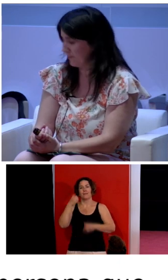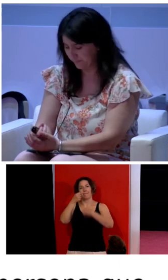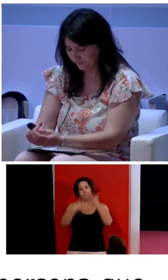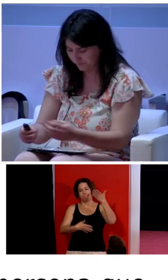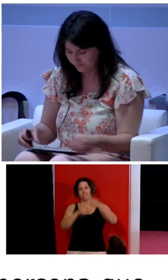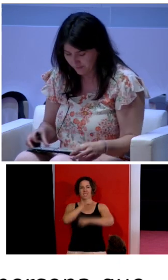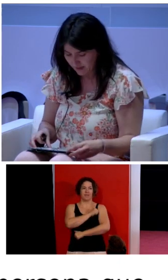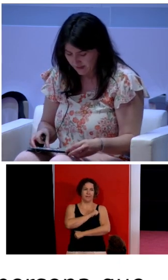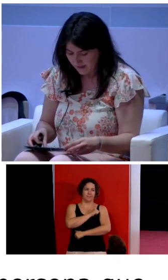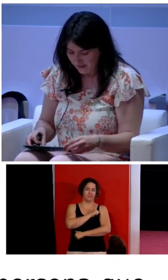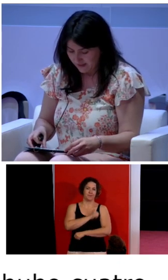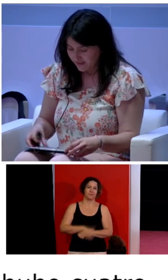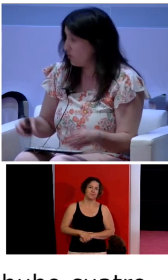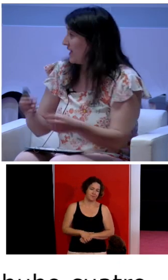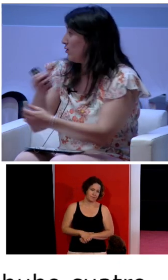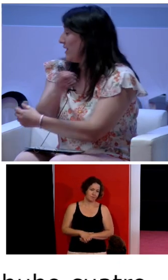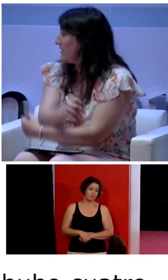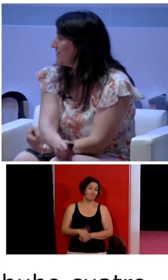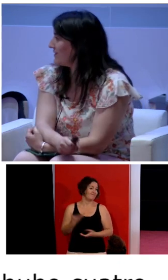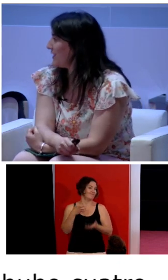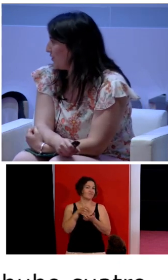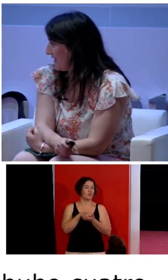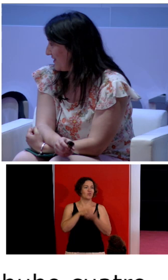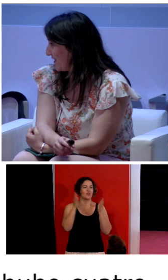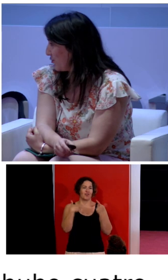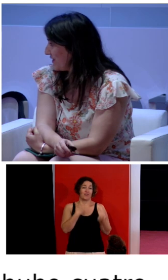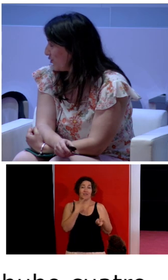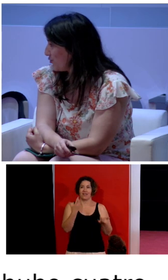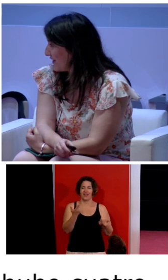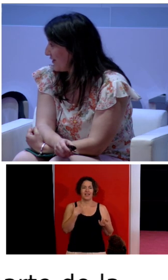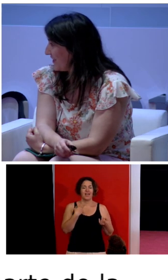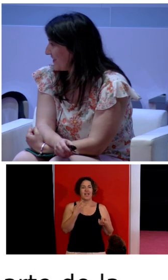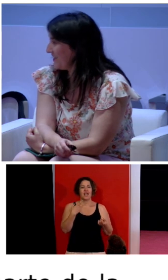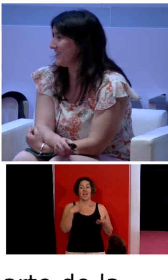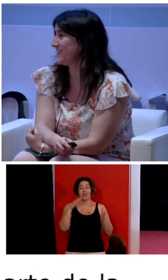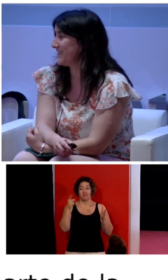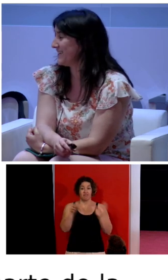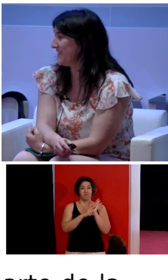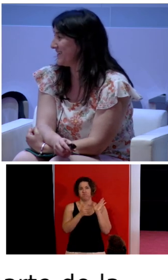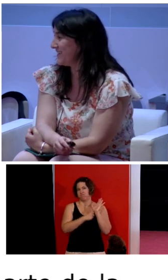espera. Sin lugar a dudas, ¿qué voy a decir? Se ha convertido en un referente